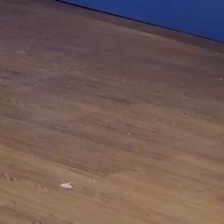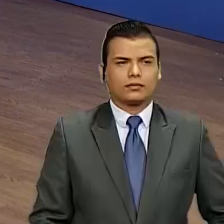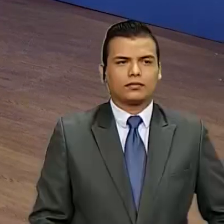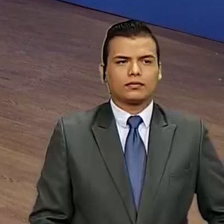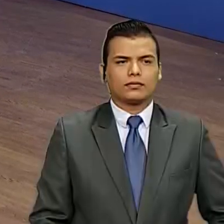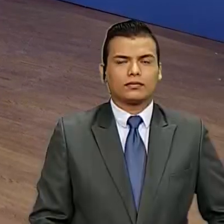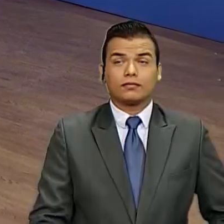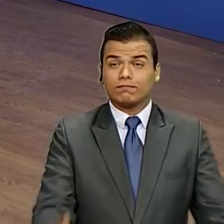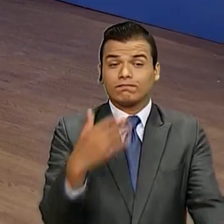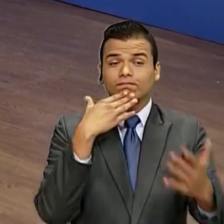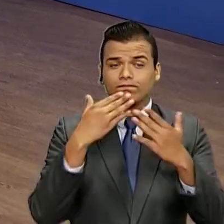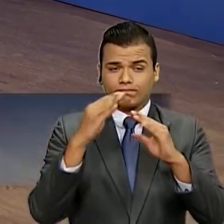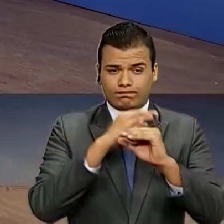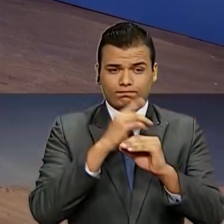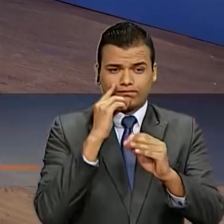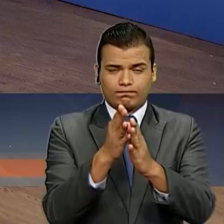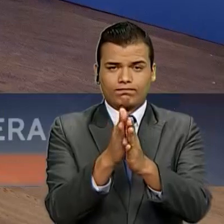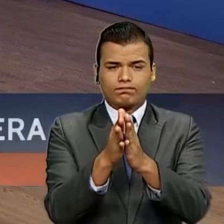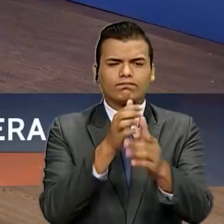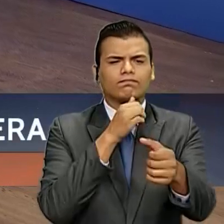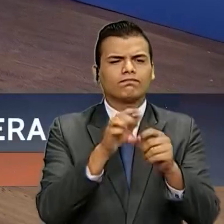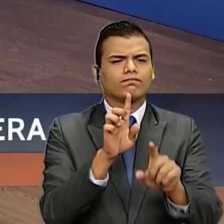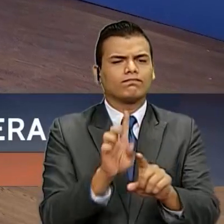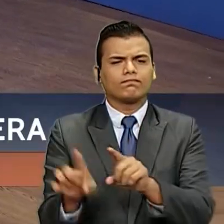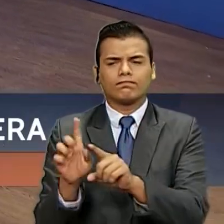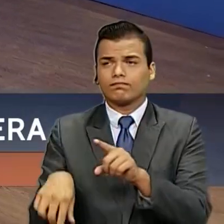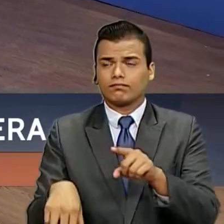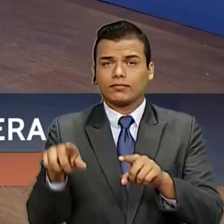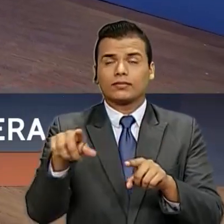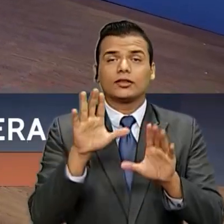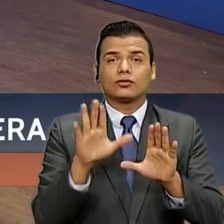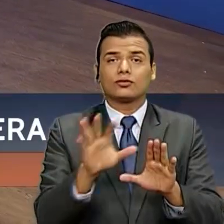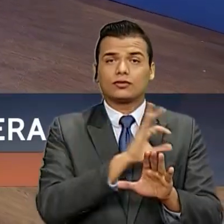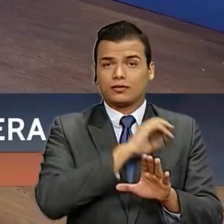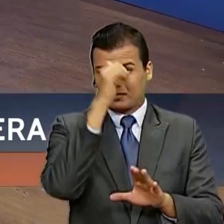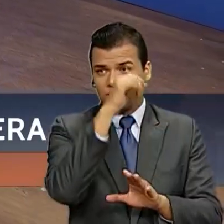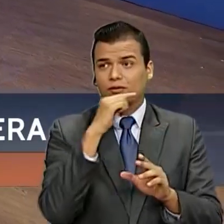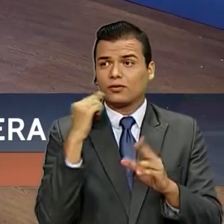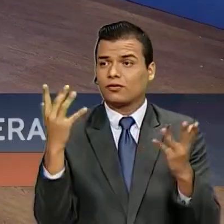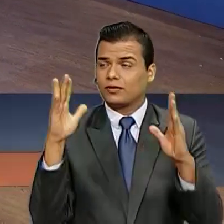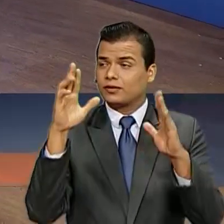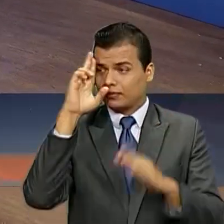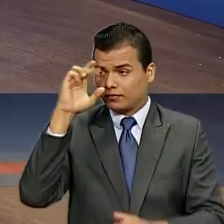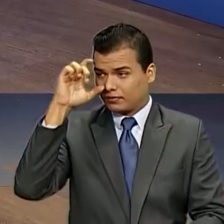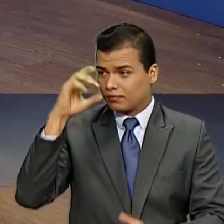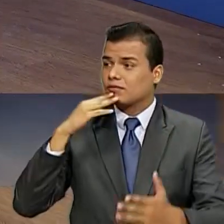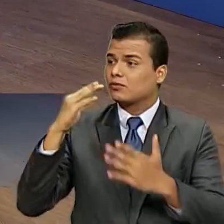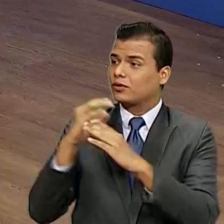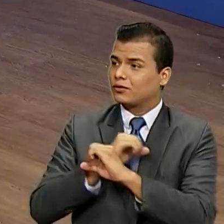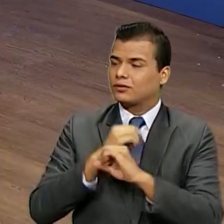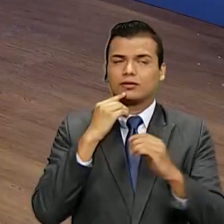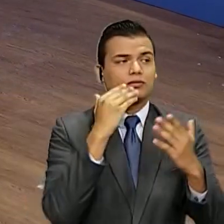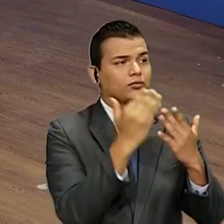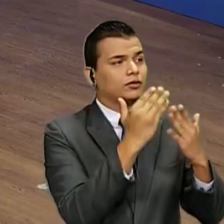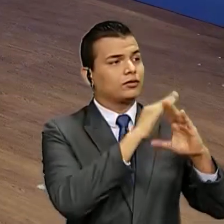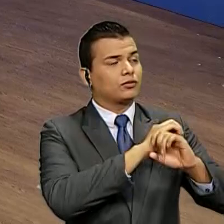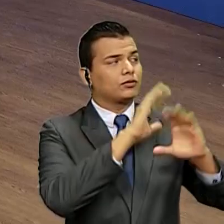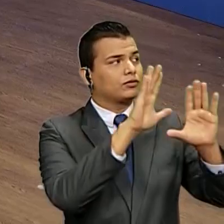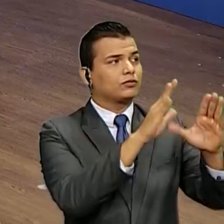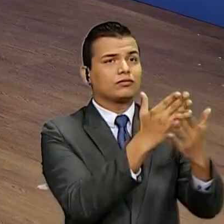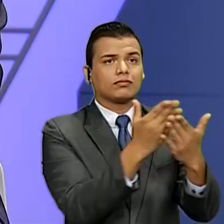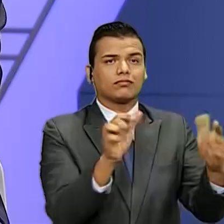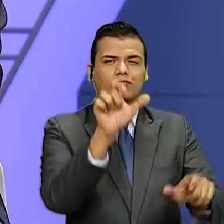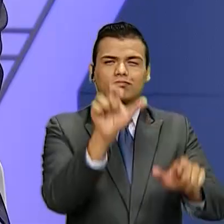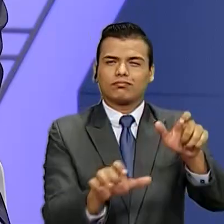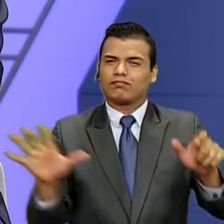Buenas noches, avanza nuestro recorrido informativo en este puente festivo. Rubén Darío, muy buenas noches. Buenas noches, Lina, buenas noches a los